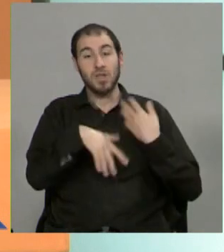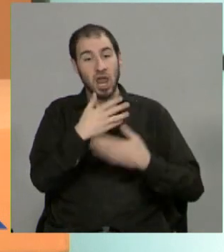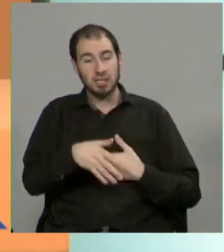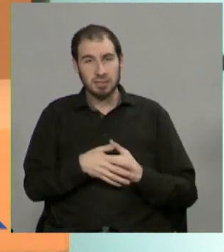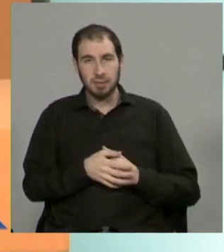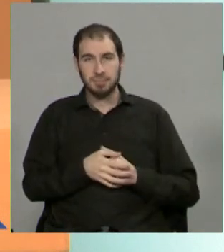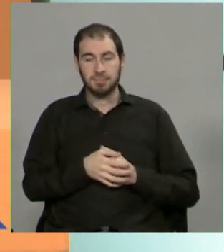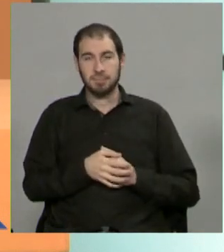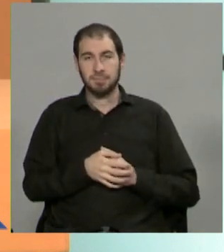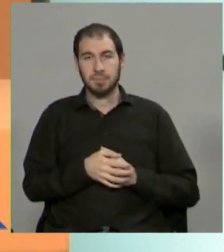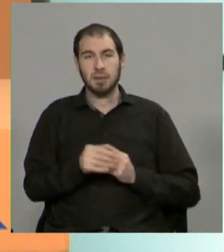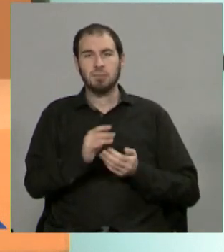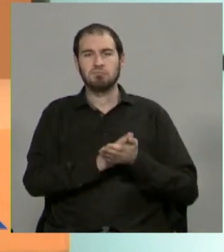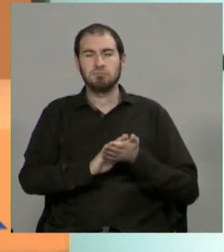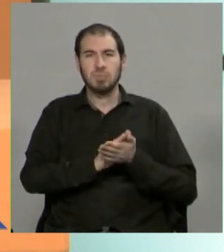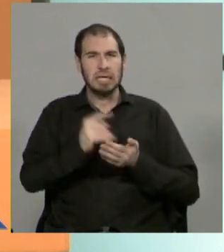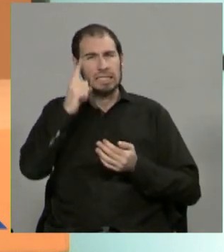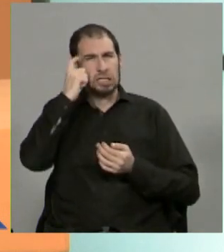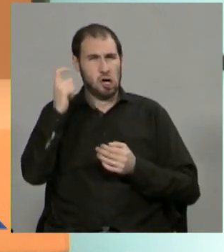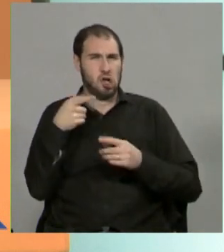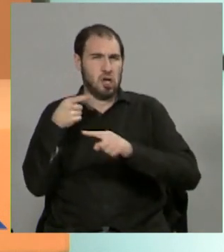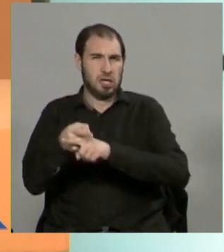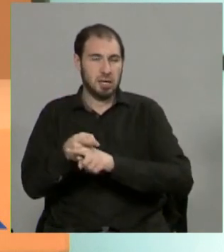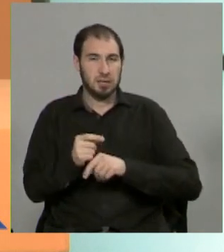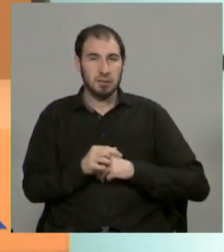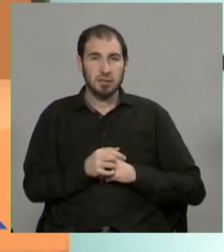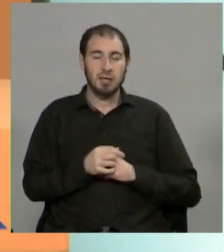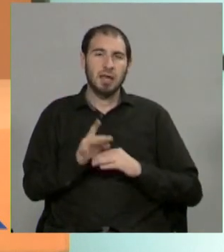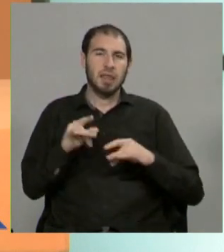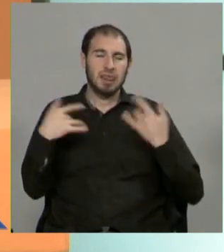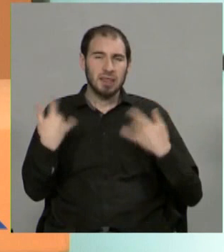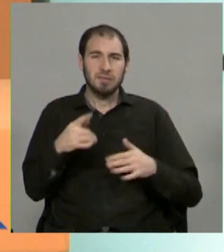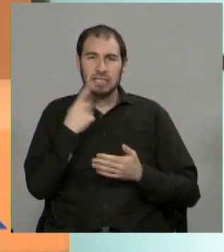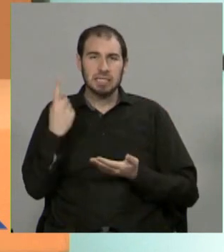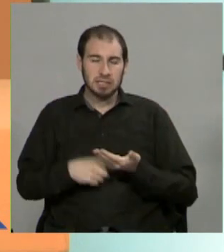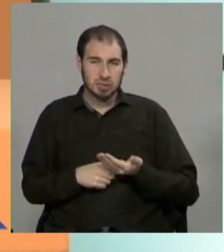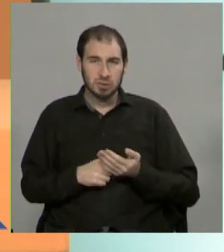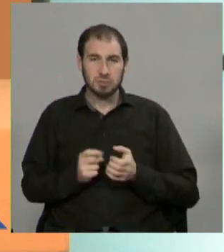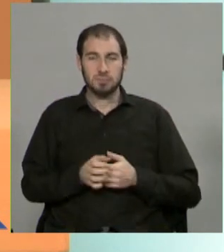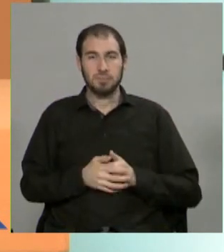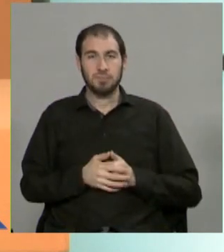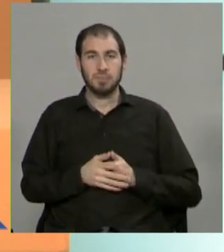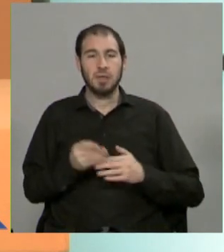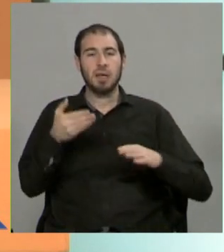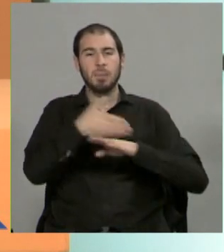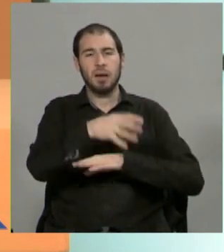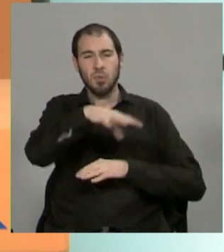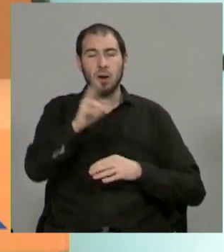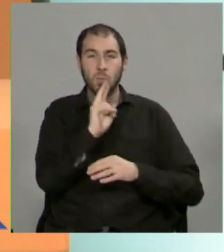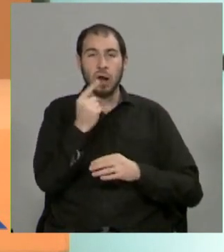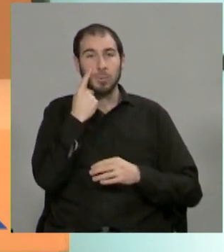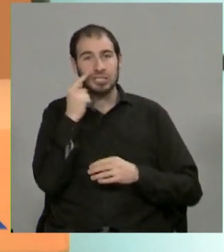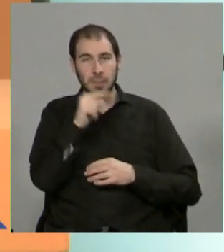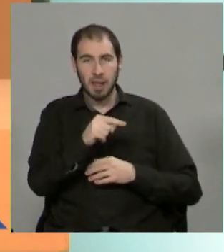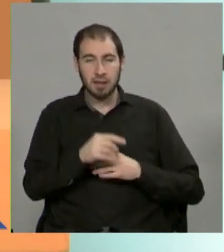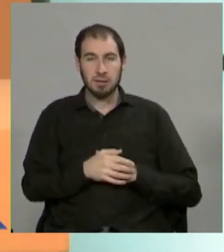violencia esté siendo fundamentalmente psicológica y que esté costando tomar una decisión al respecto, acercarse a las áreas mujeres